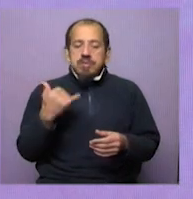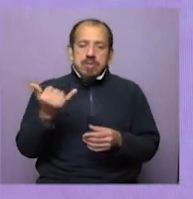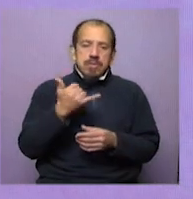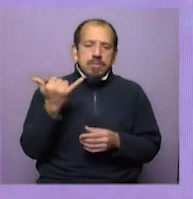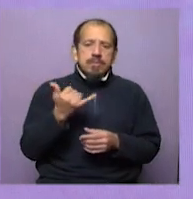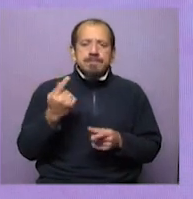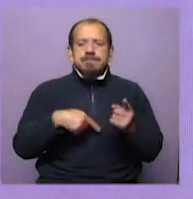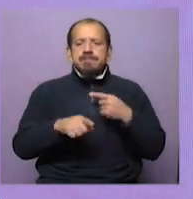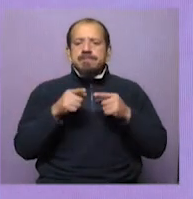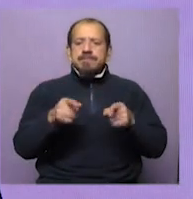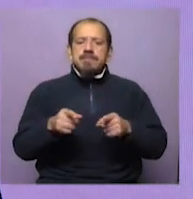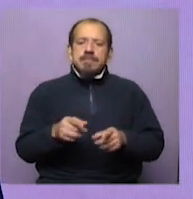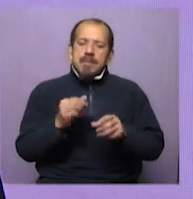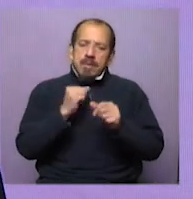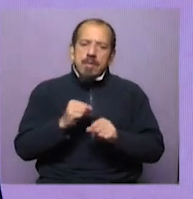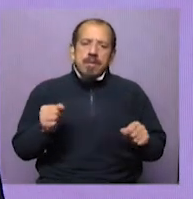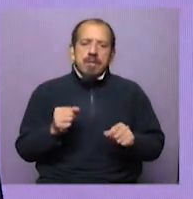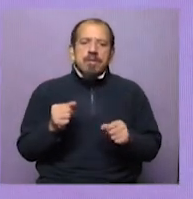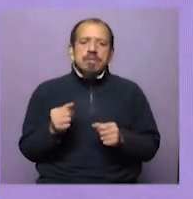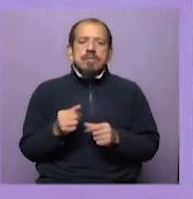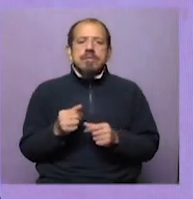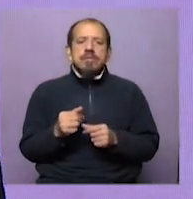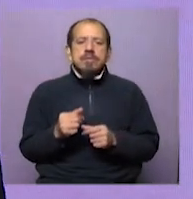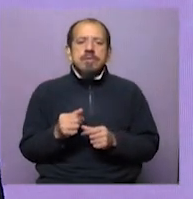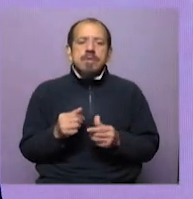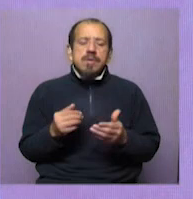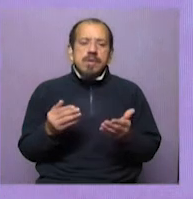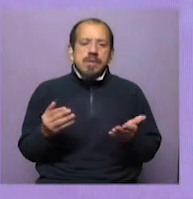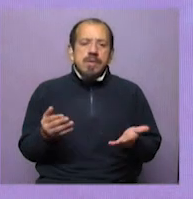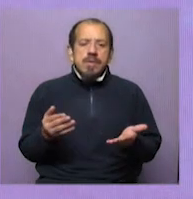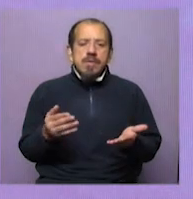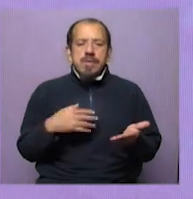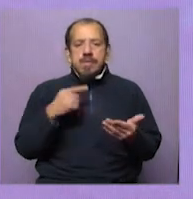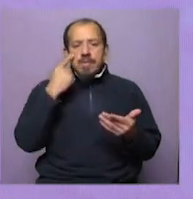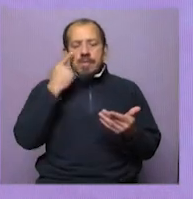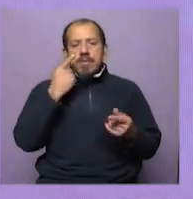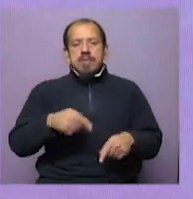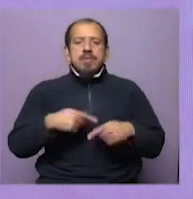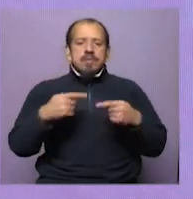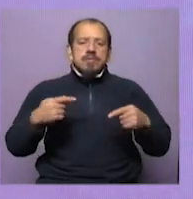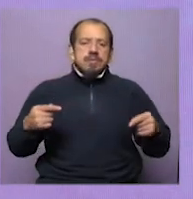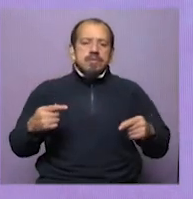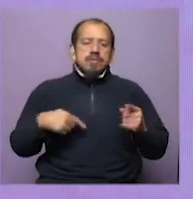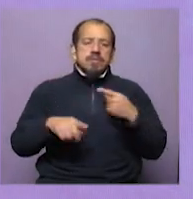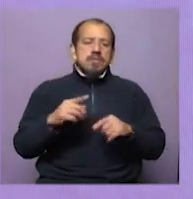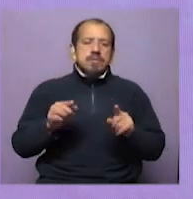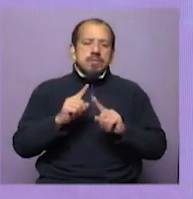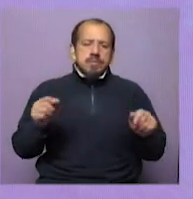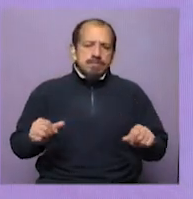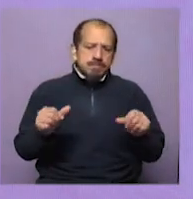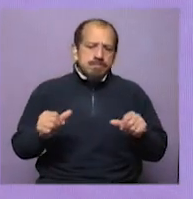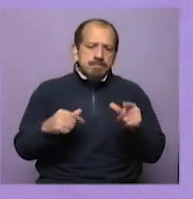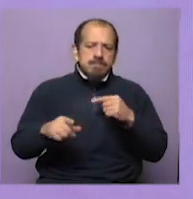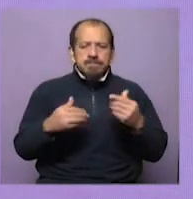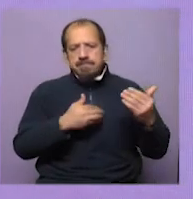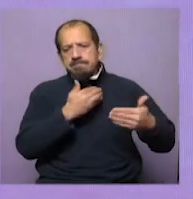esas instancias permiten como a poder probar cosas, tener devoluciones, no tener que hacer todo